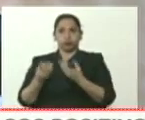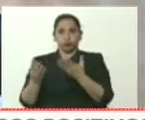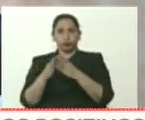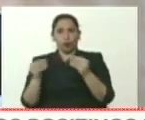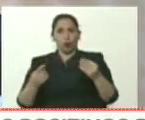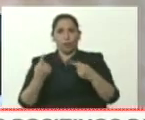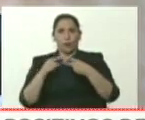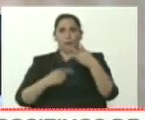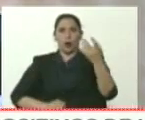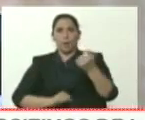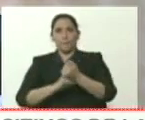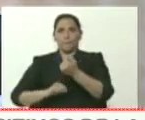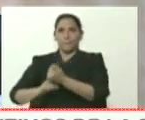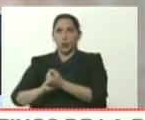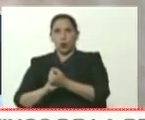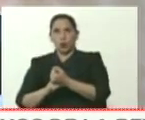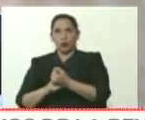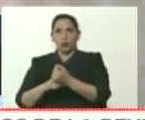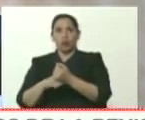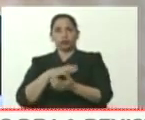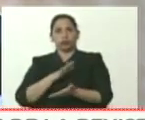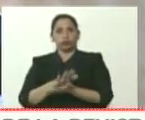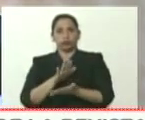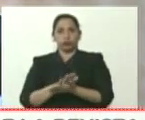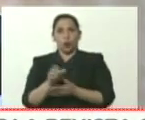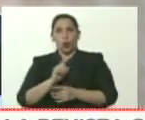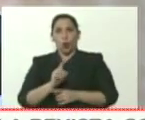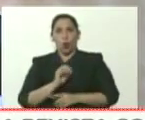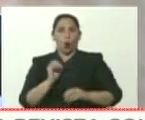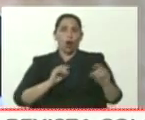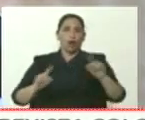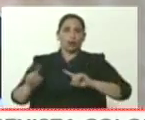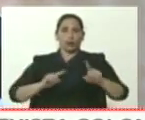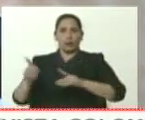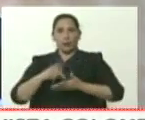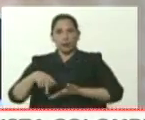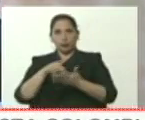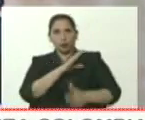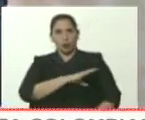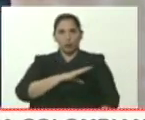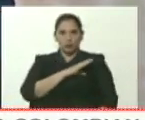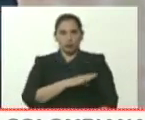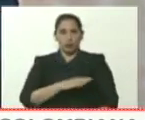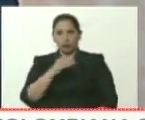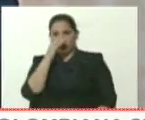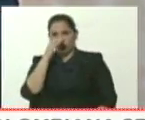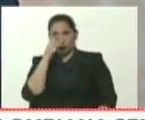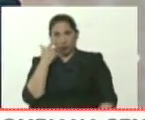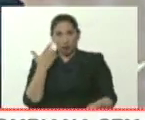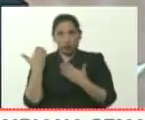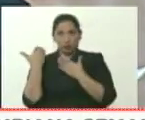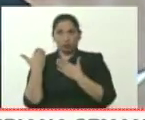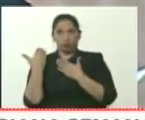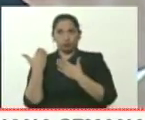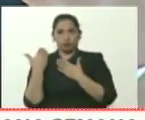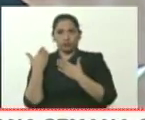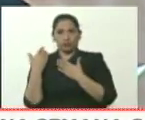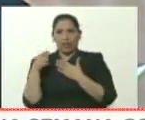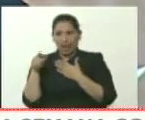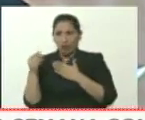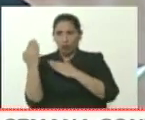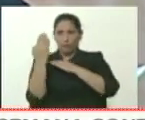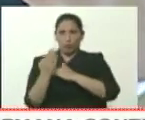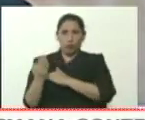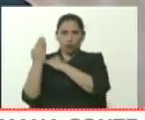apoyo activo o pasivo a las entidades o personas que participen en la comisión de actos de terrorismo. Ahí están, ellos los protegen, le